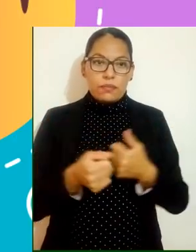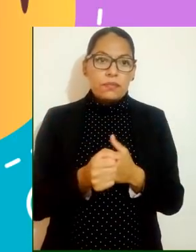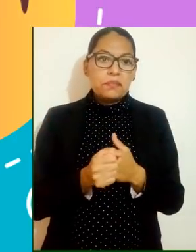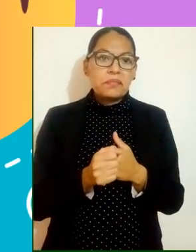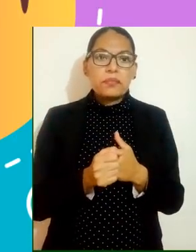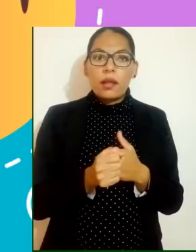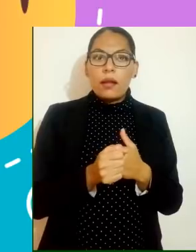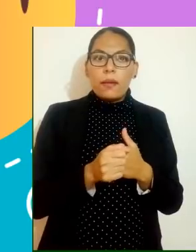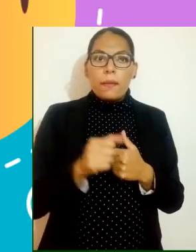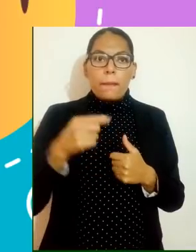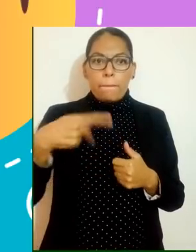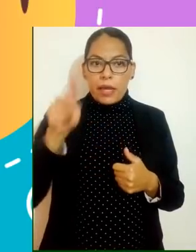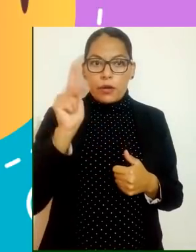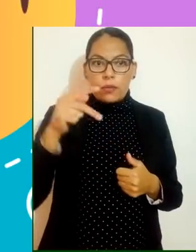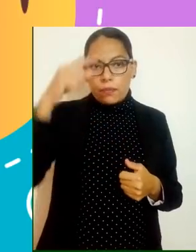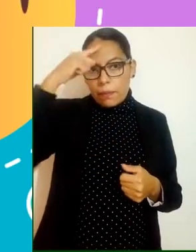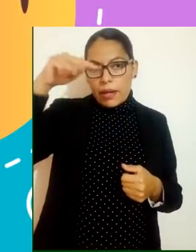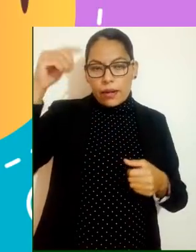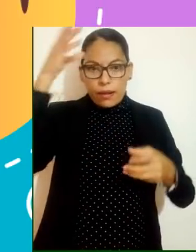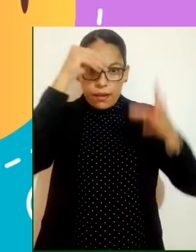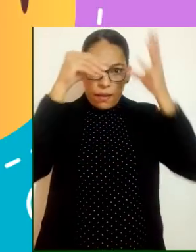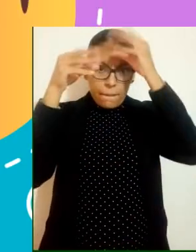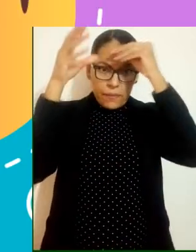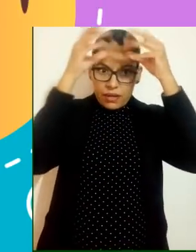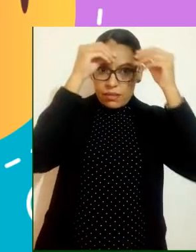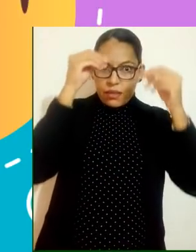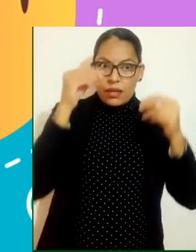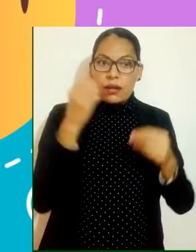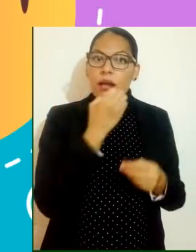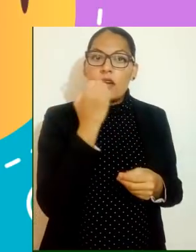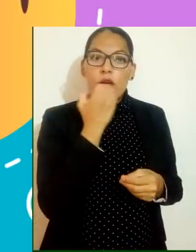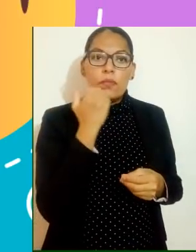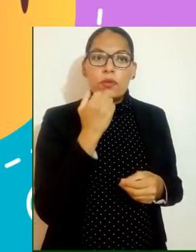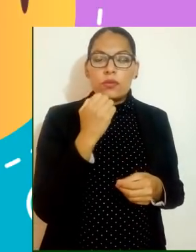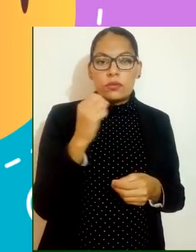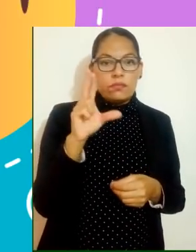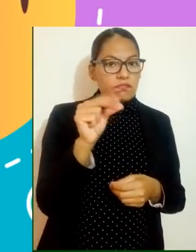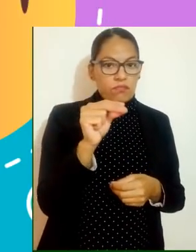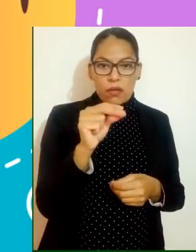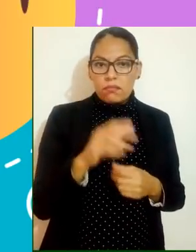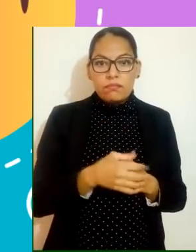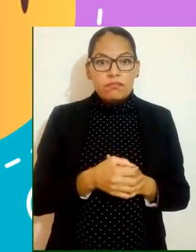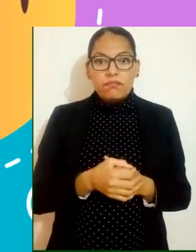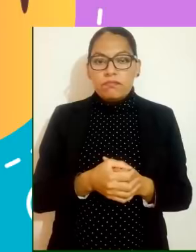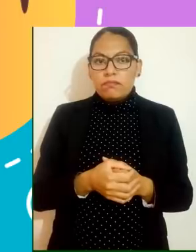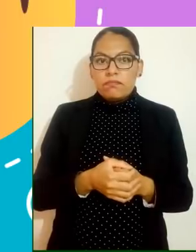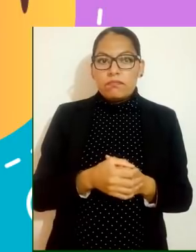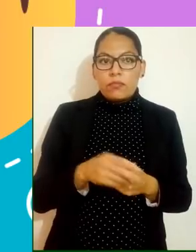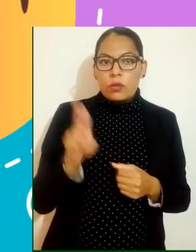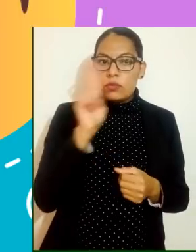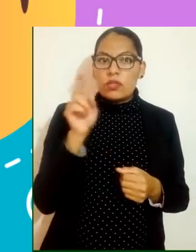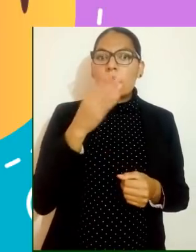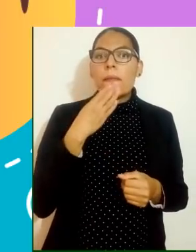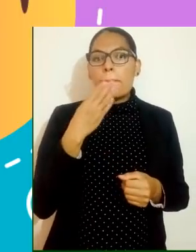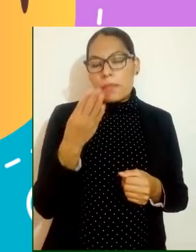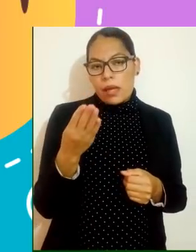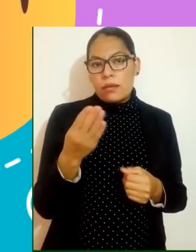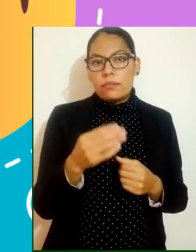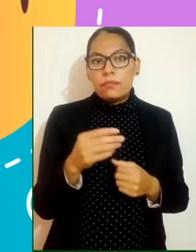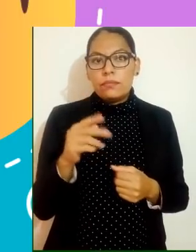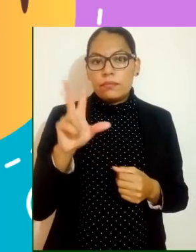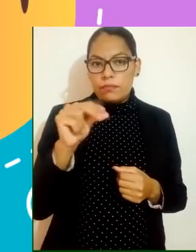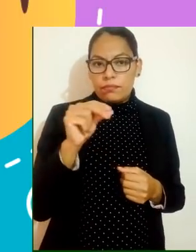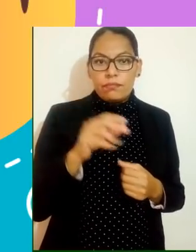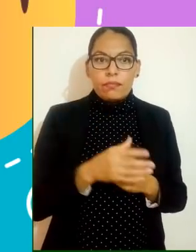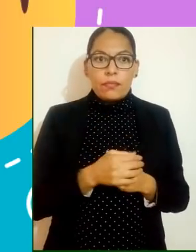aprender, entonces, ¿qué crees? Eres un gran alquimista, pues convertiste las